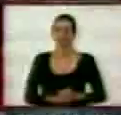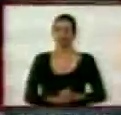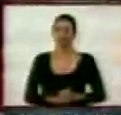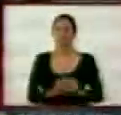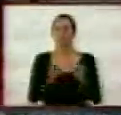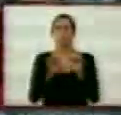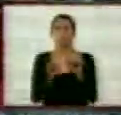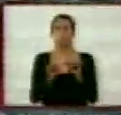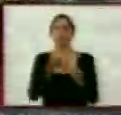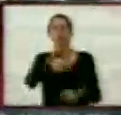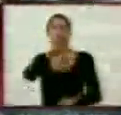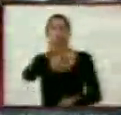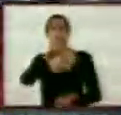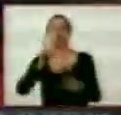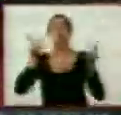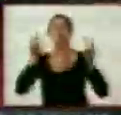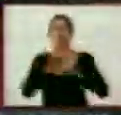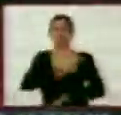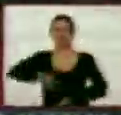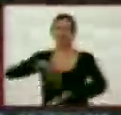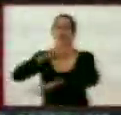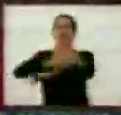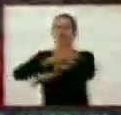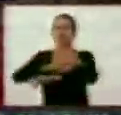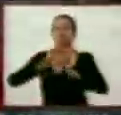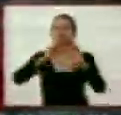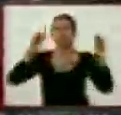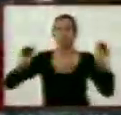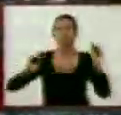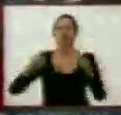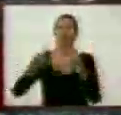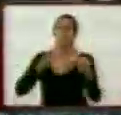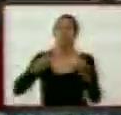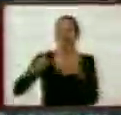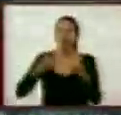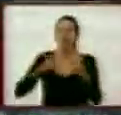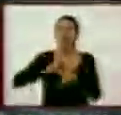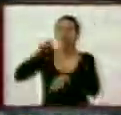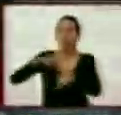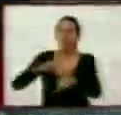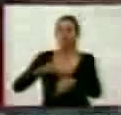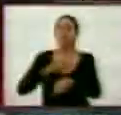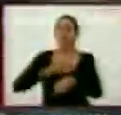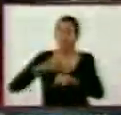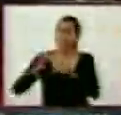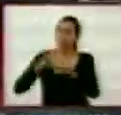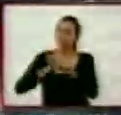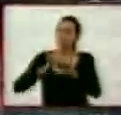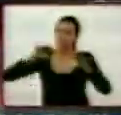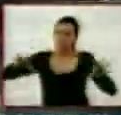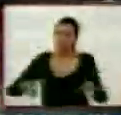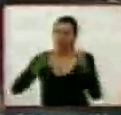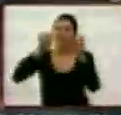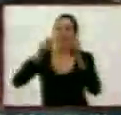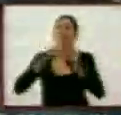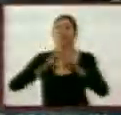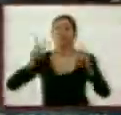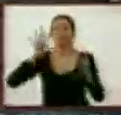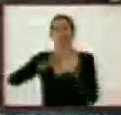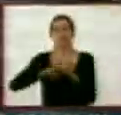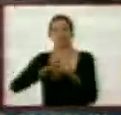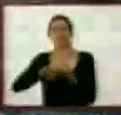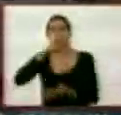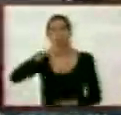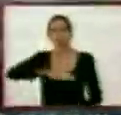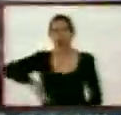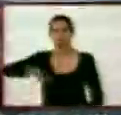Durante su discurso, el nuevo presidente hizo un llamado al diálogo nacional y destacó que trabajará para recuperar la paz y la tranquilidad del pueblo hondureño.